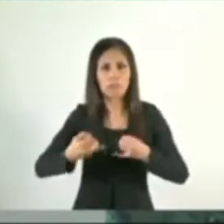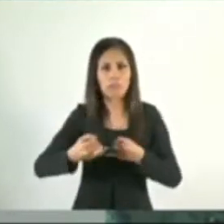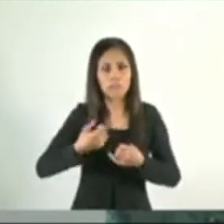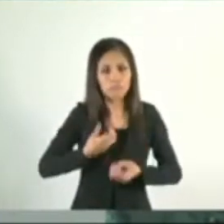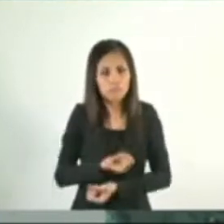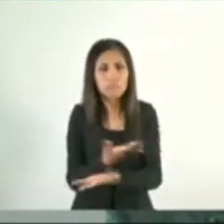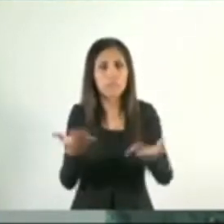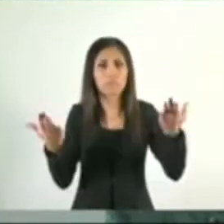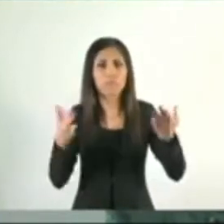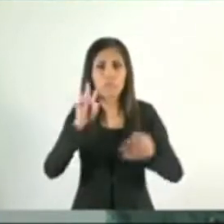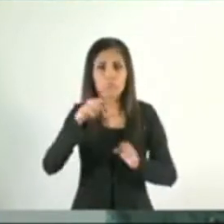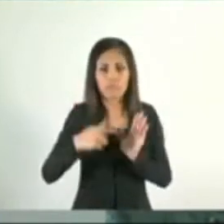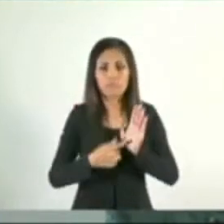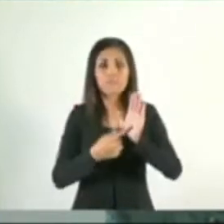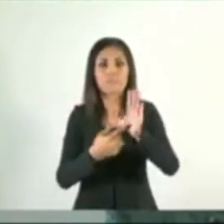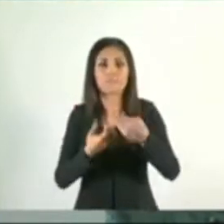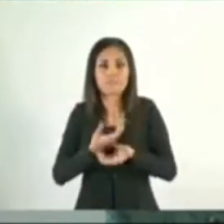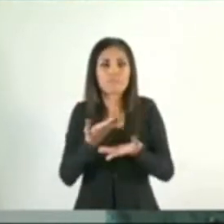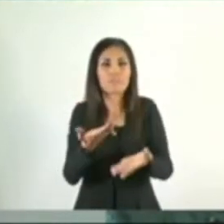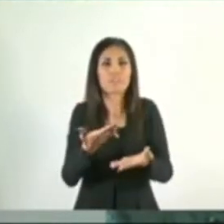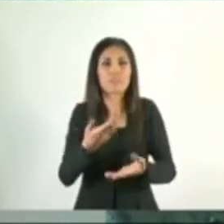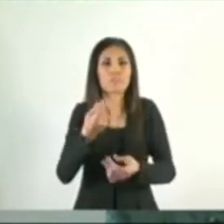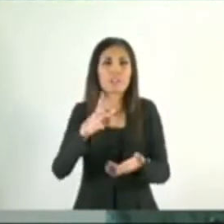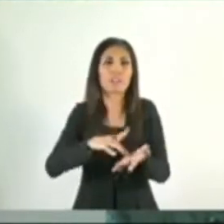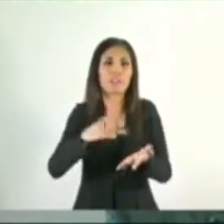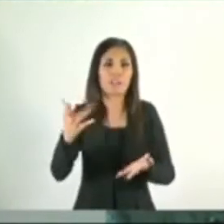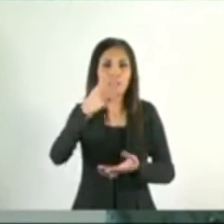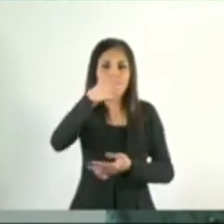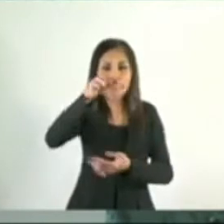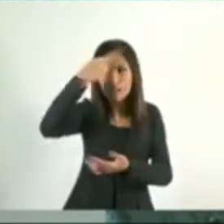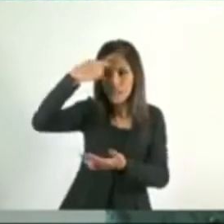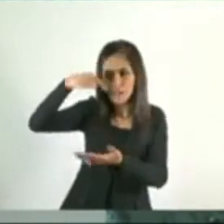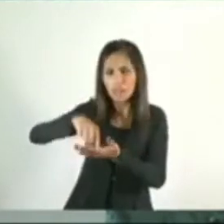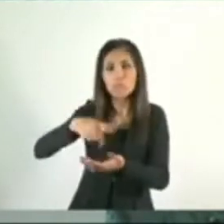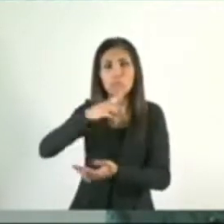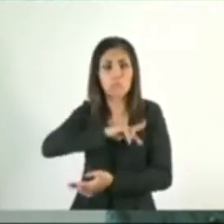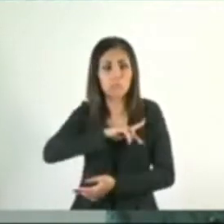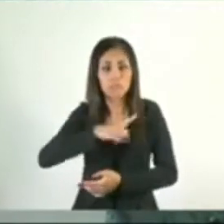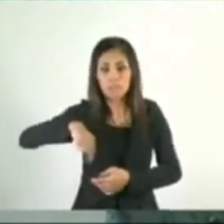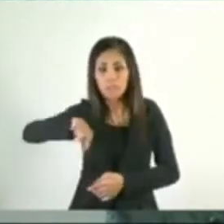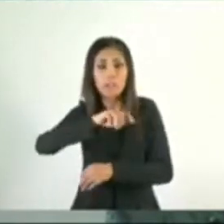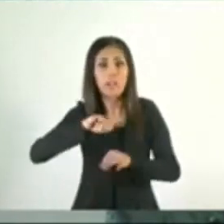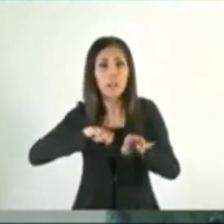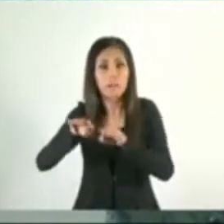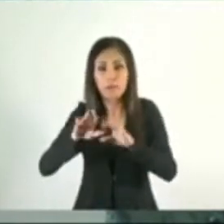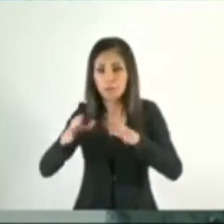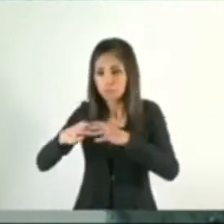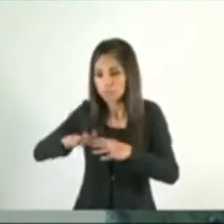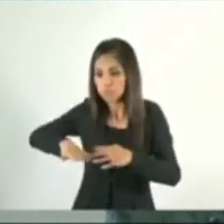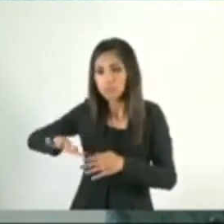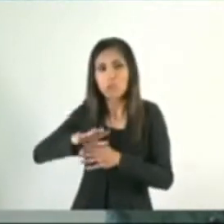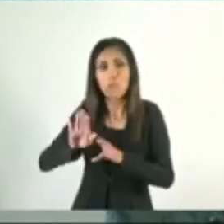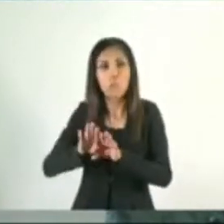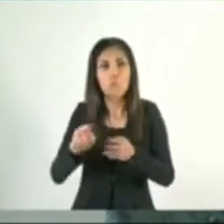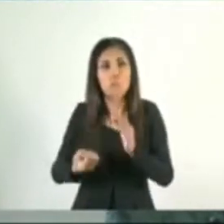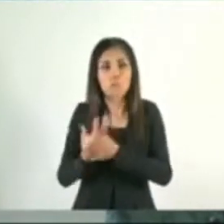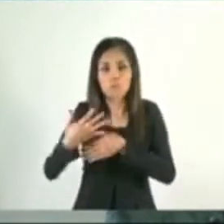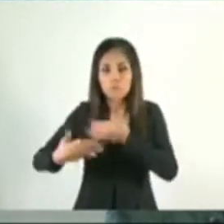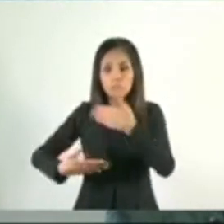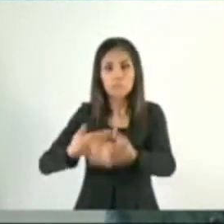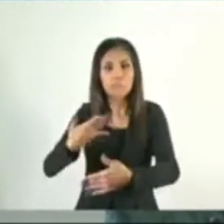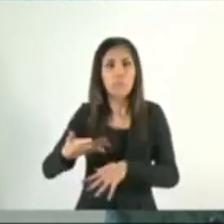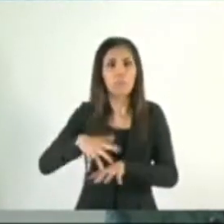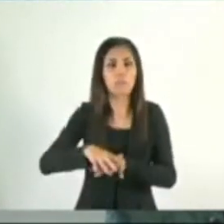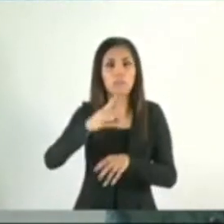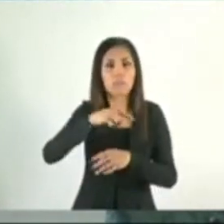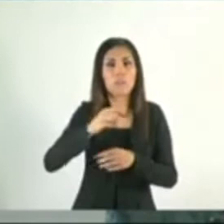expresamos también nuestra gratitud por creer en nuestro trabajo como en las innovaciones tecnológicas implementadas y